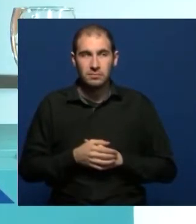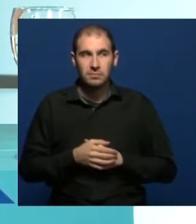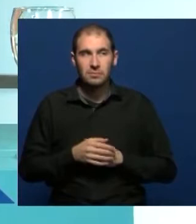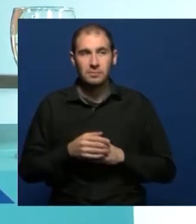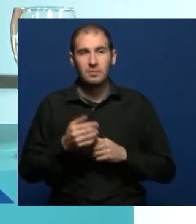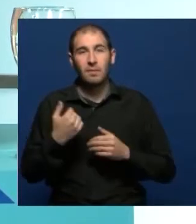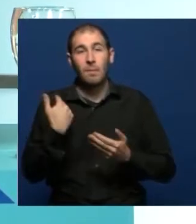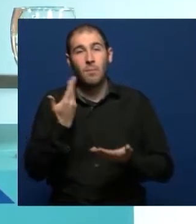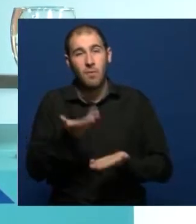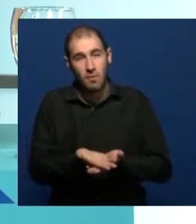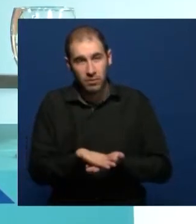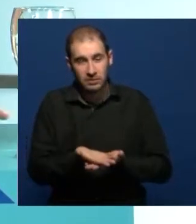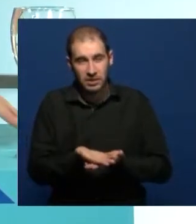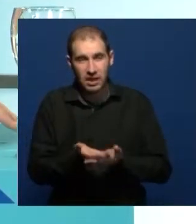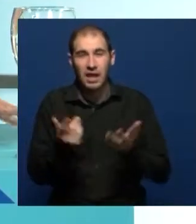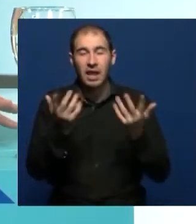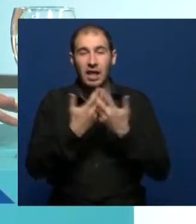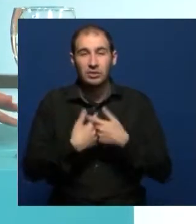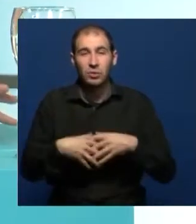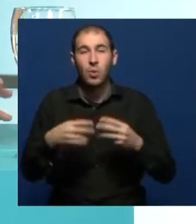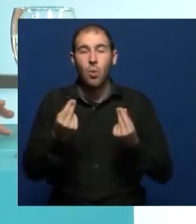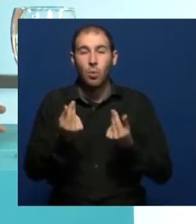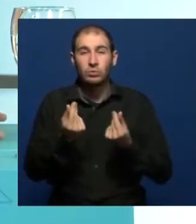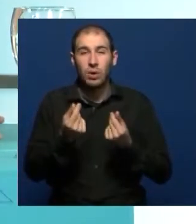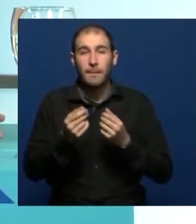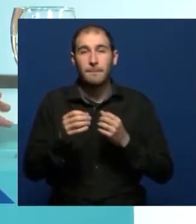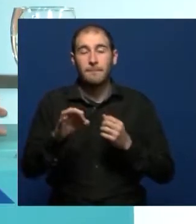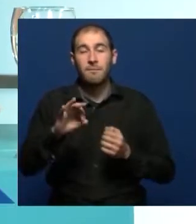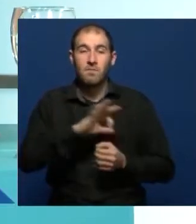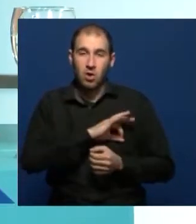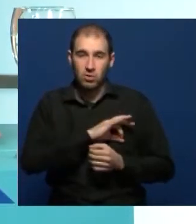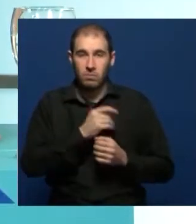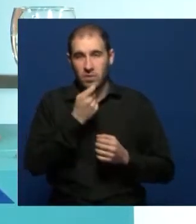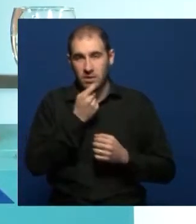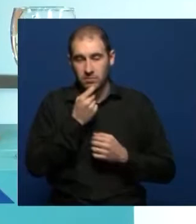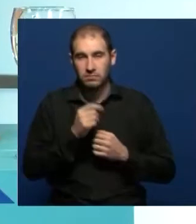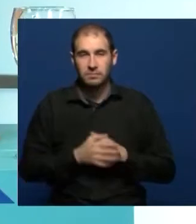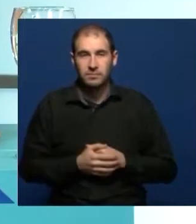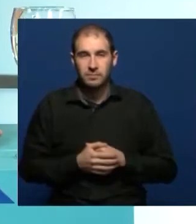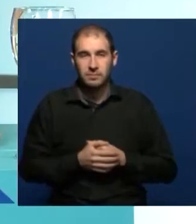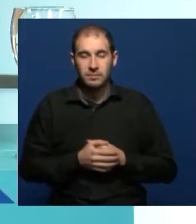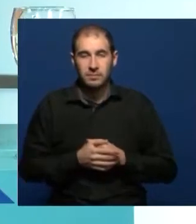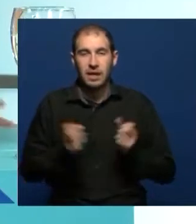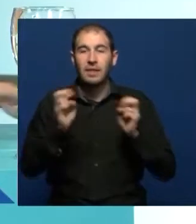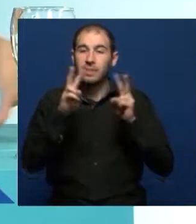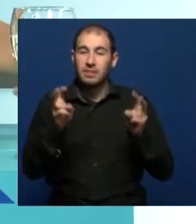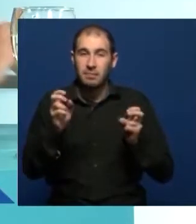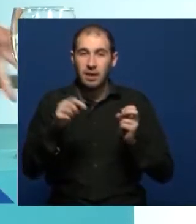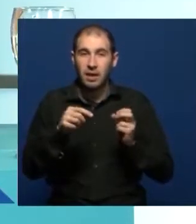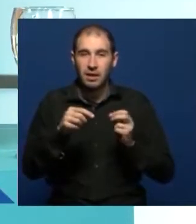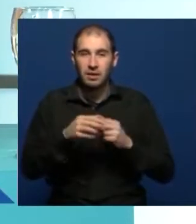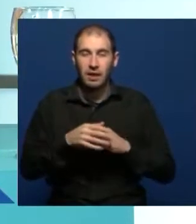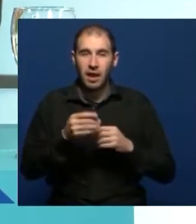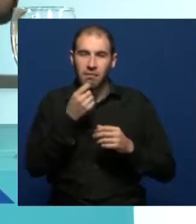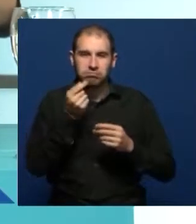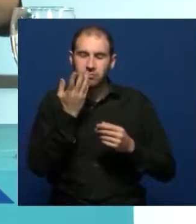una propuesta en relación al uso de los de preservativos, ¿no? Que tiene que ver con poder erotizarlos,